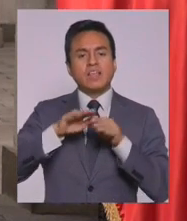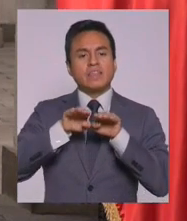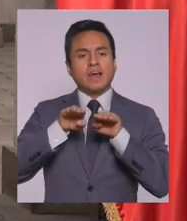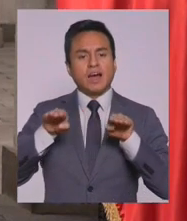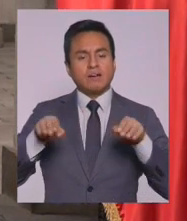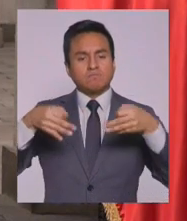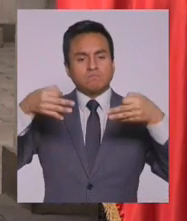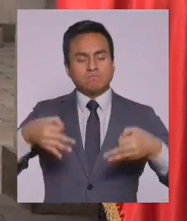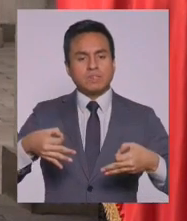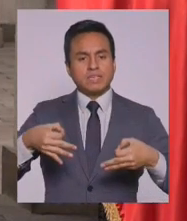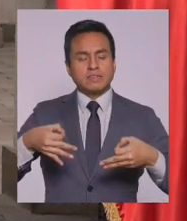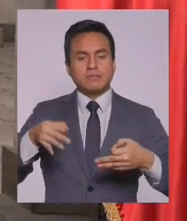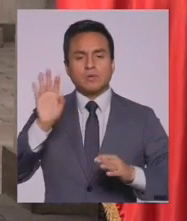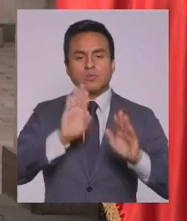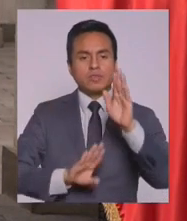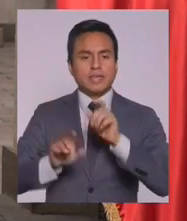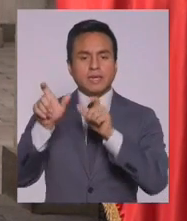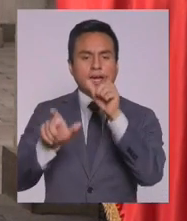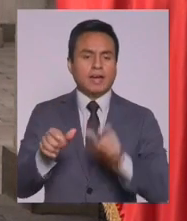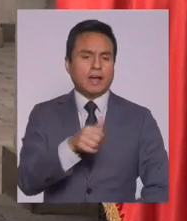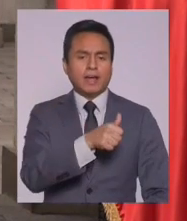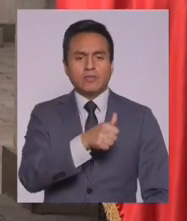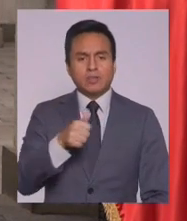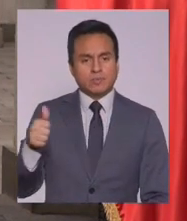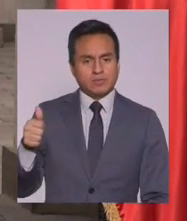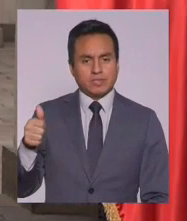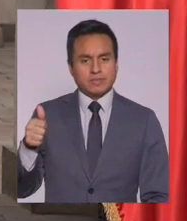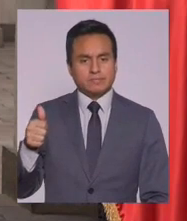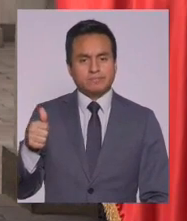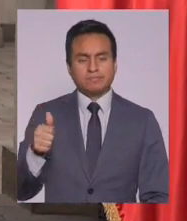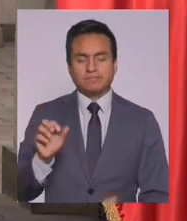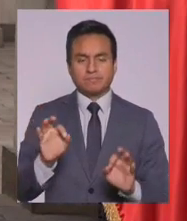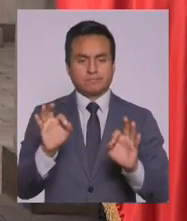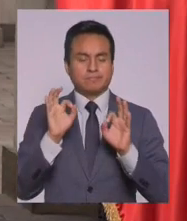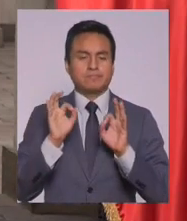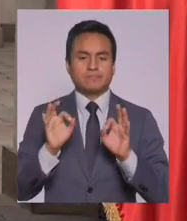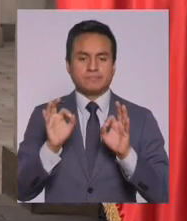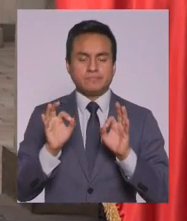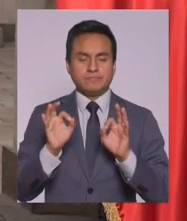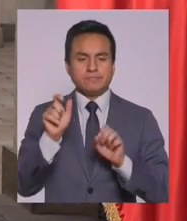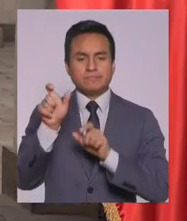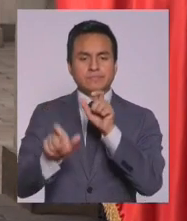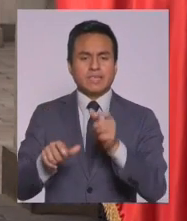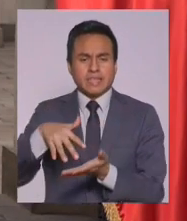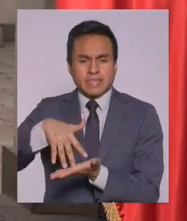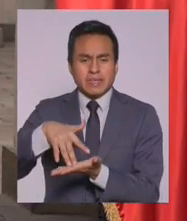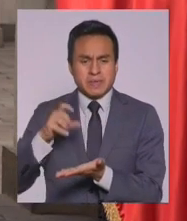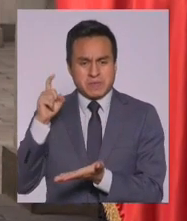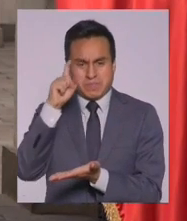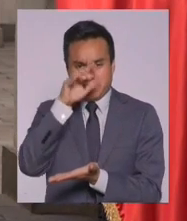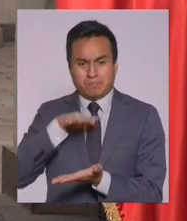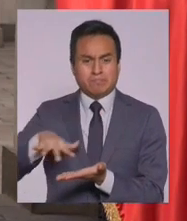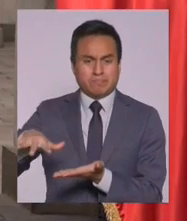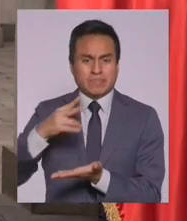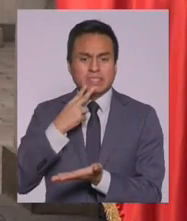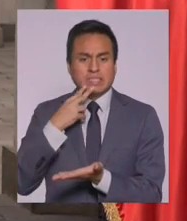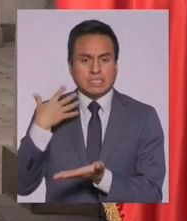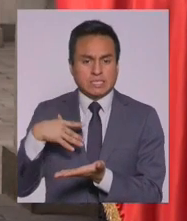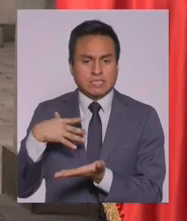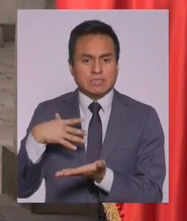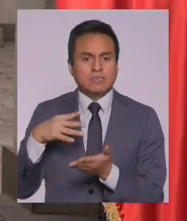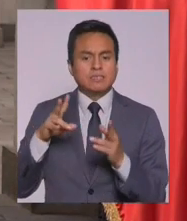certeza y protegen a todas las personas y muy especialmente a los más vulnerables de